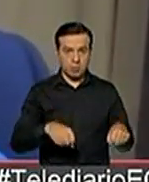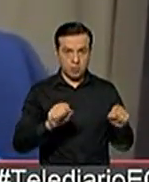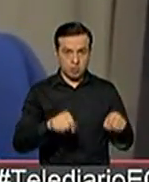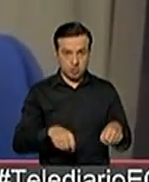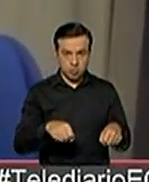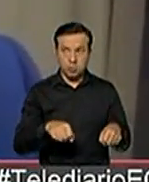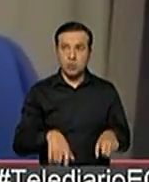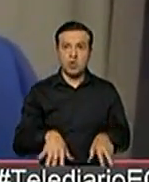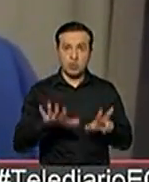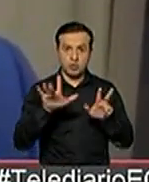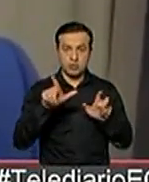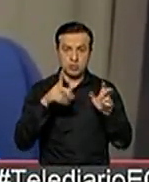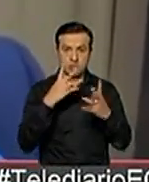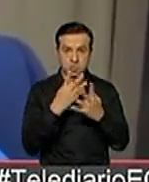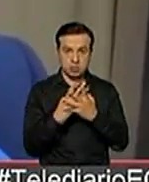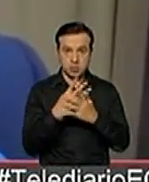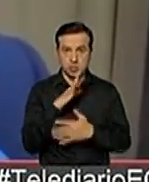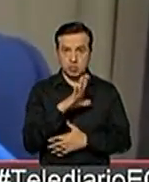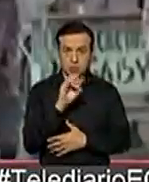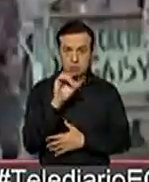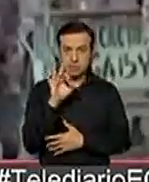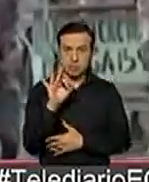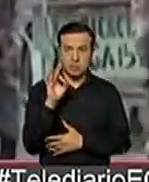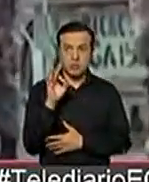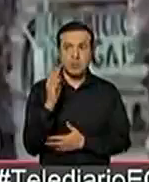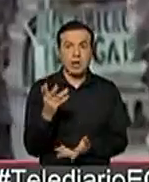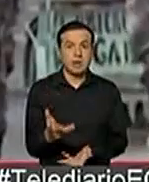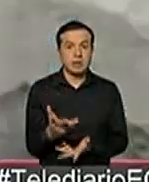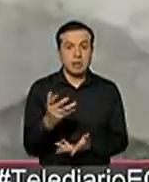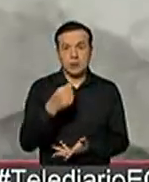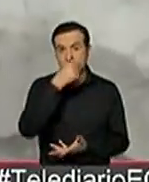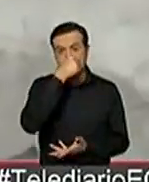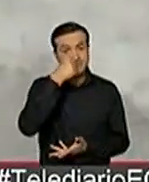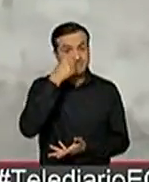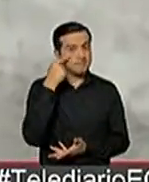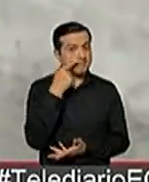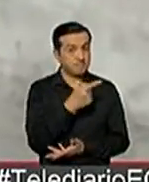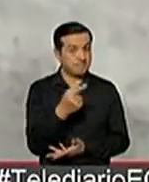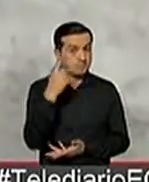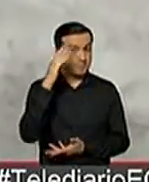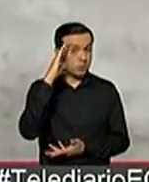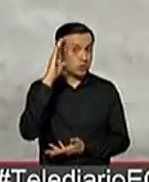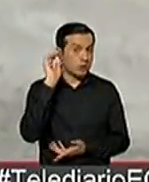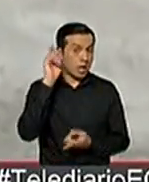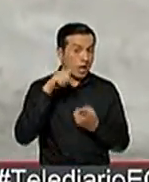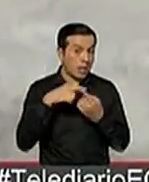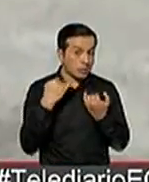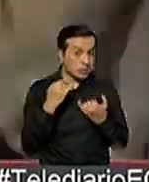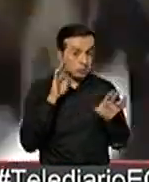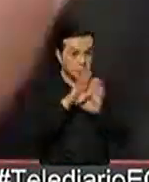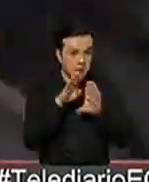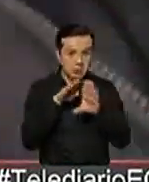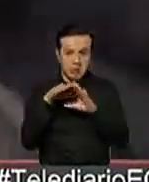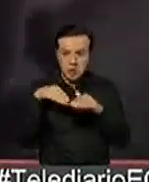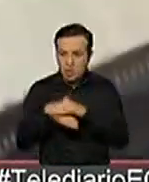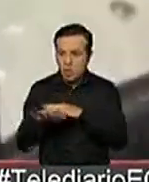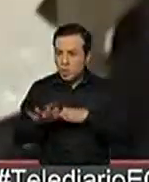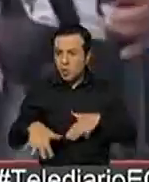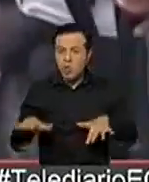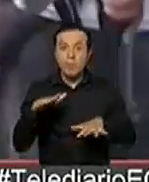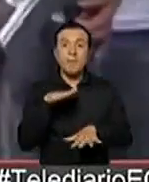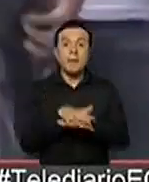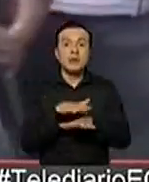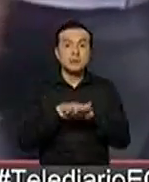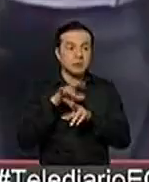y las 8 personas aprehendidas y los 509 kilos de cocaína. La policía aún investiga y realiza allanamientos en varios sectores de Machala.